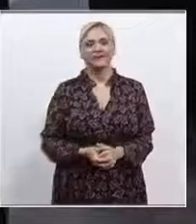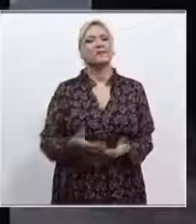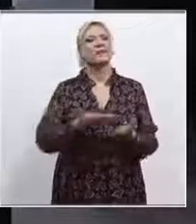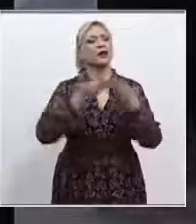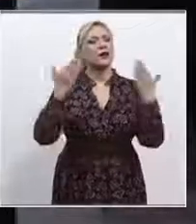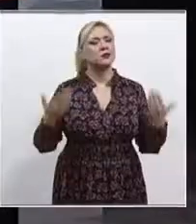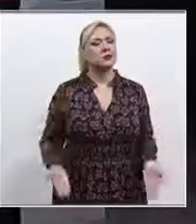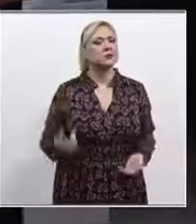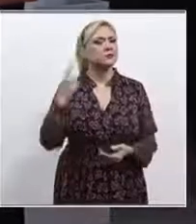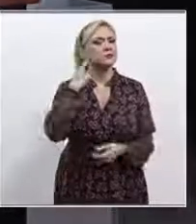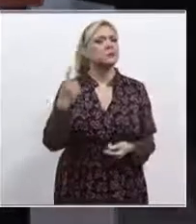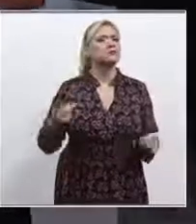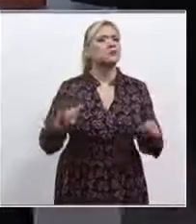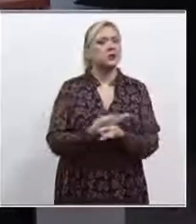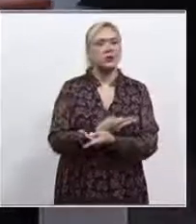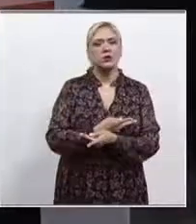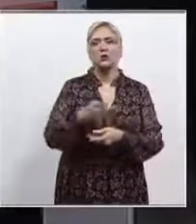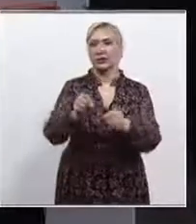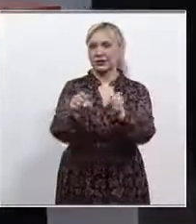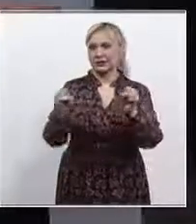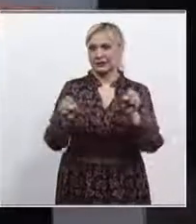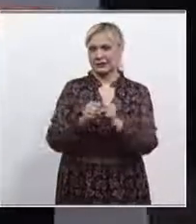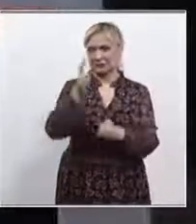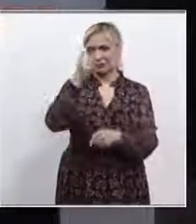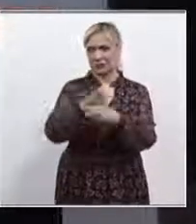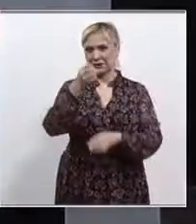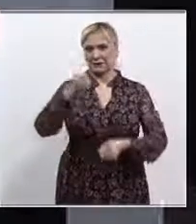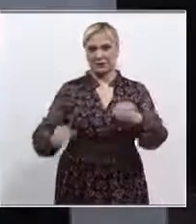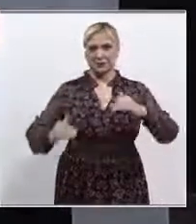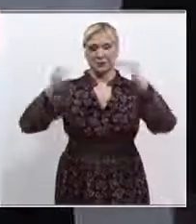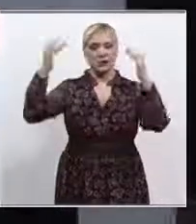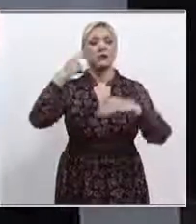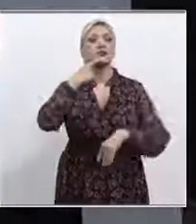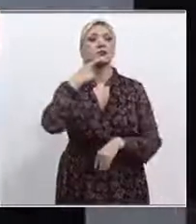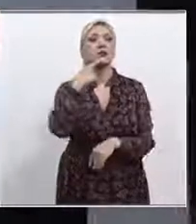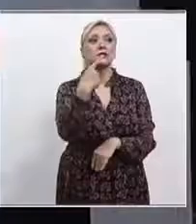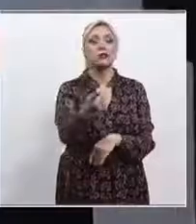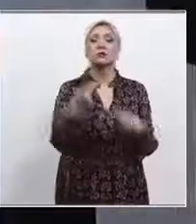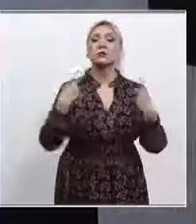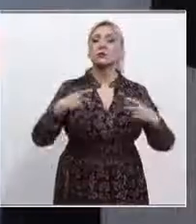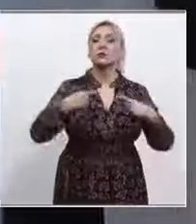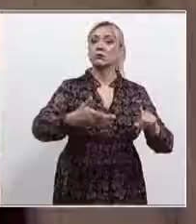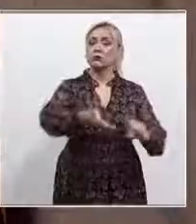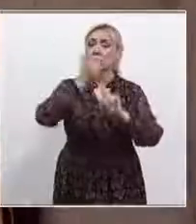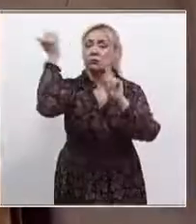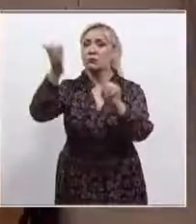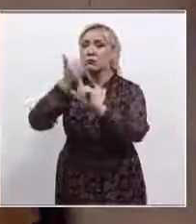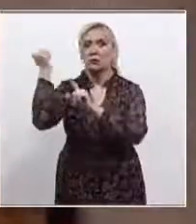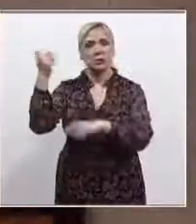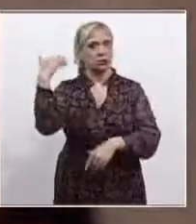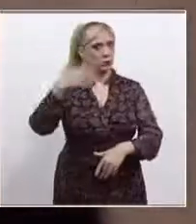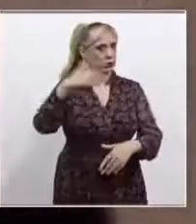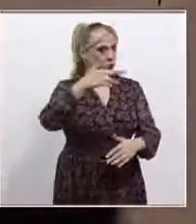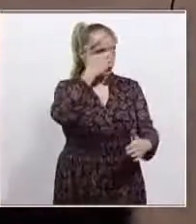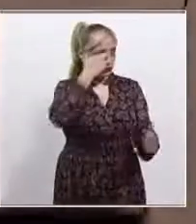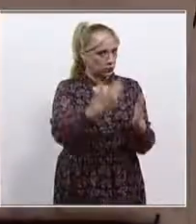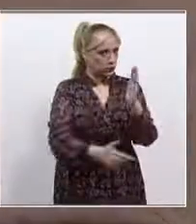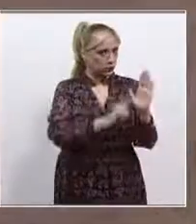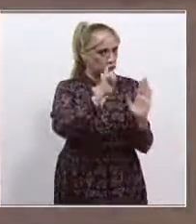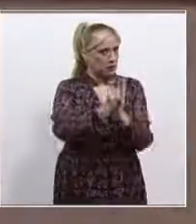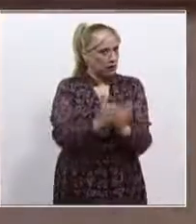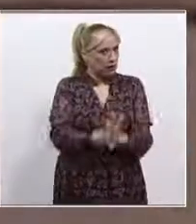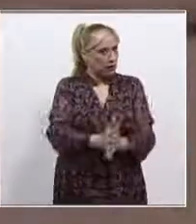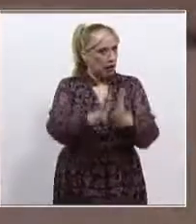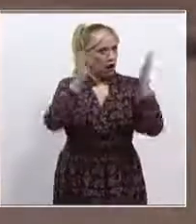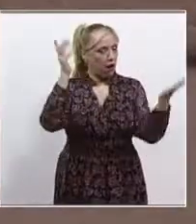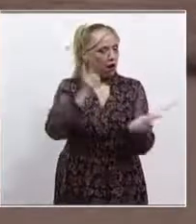Vamos con la información porque la primera sala de la Corte estableció que la desaparición forzada es una de las violaciones más graves a los derechos humanos que somete a